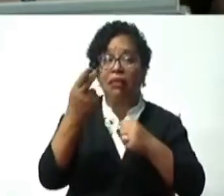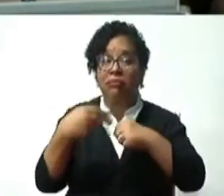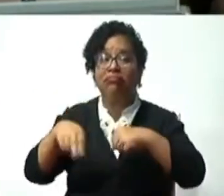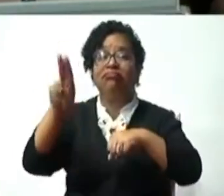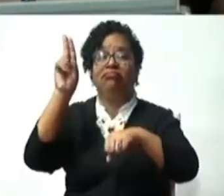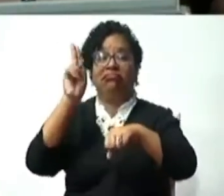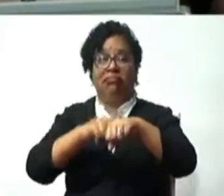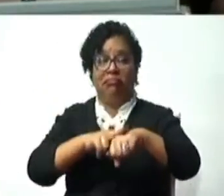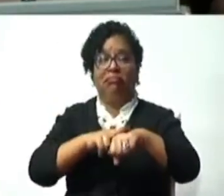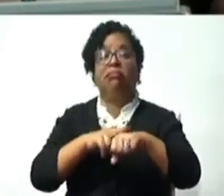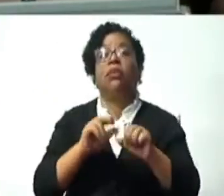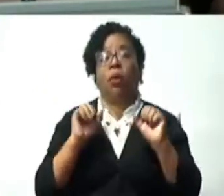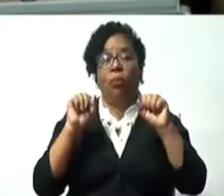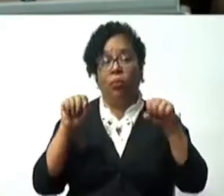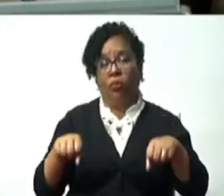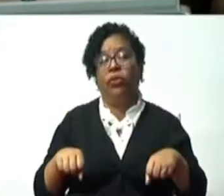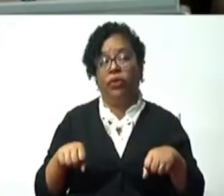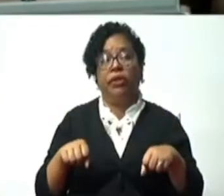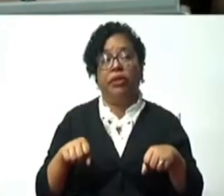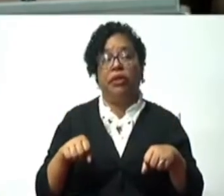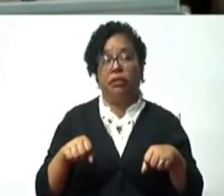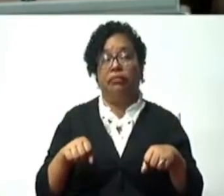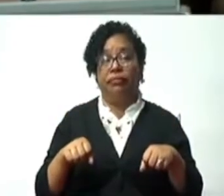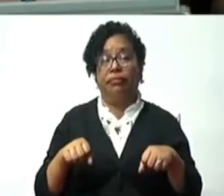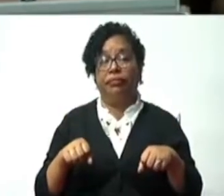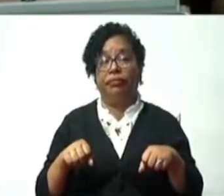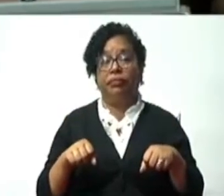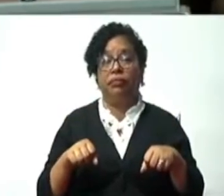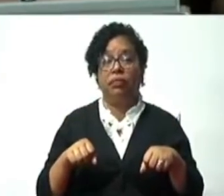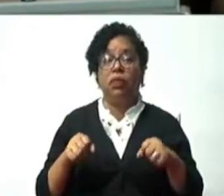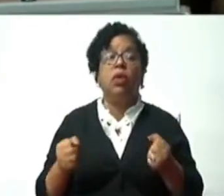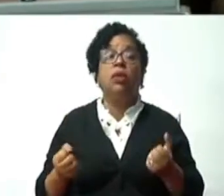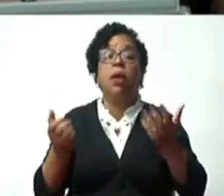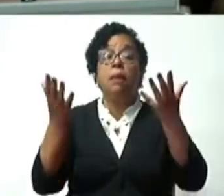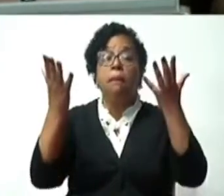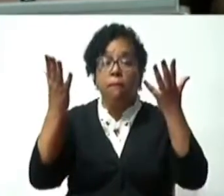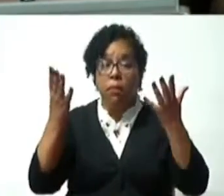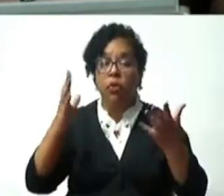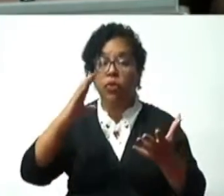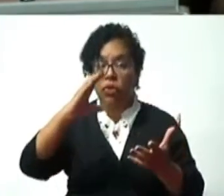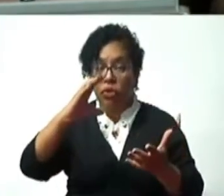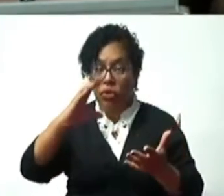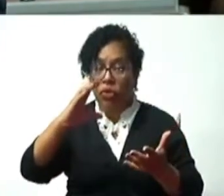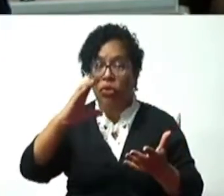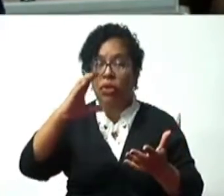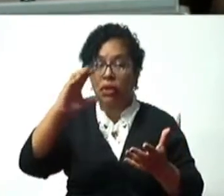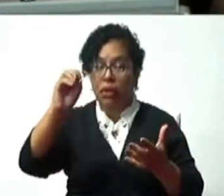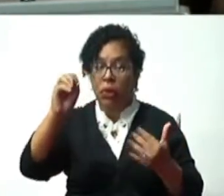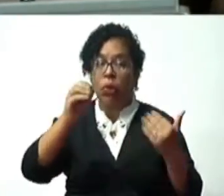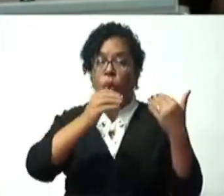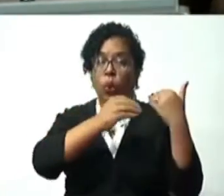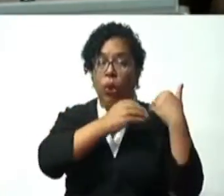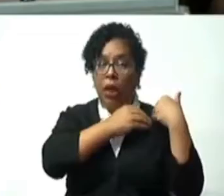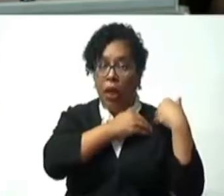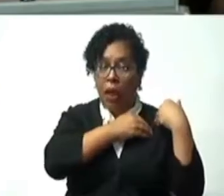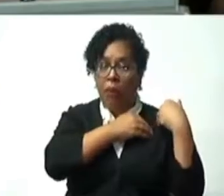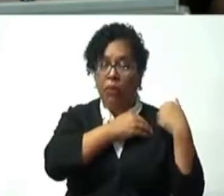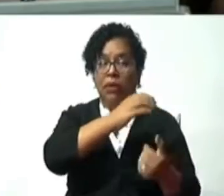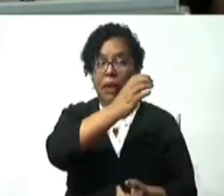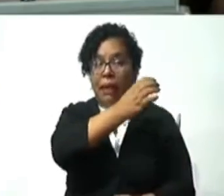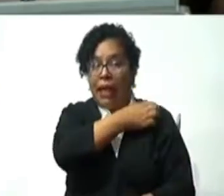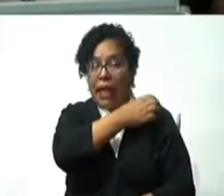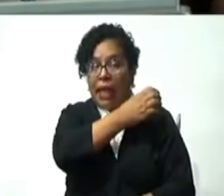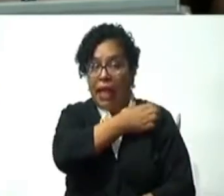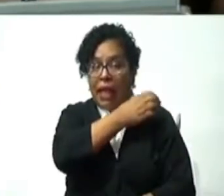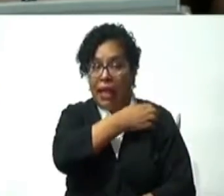acción de nobleza, lo están planteando. Sin embargo, no se